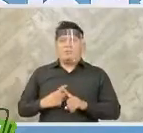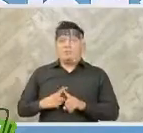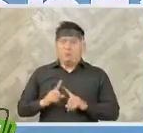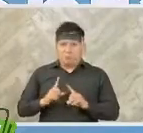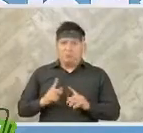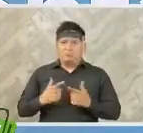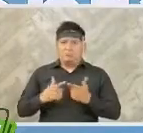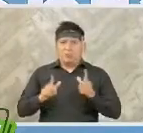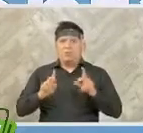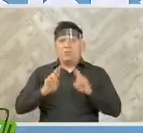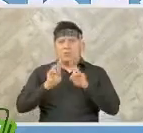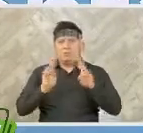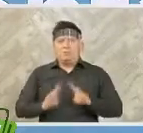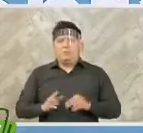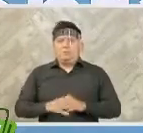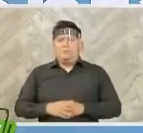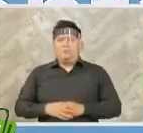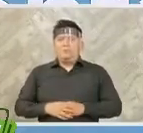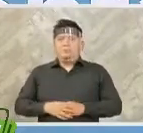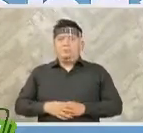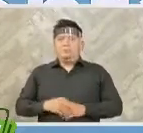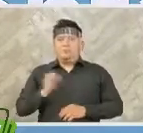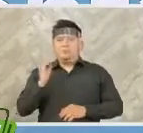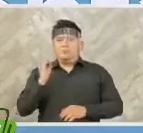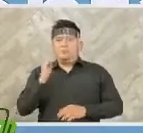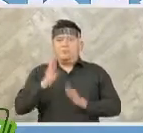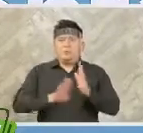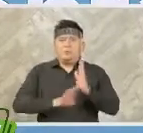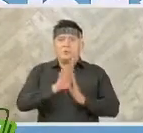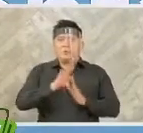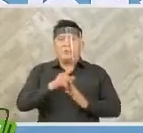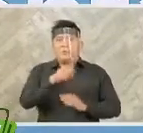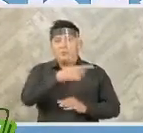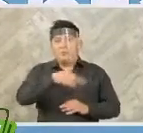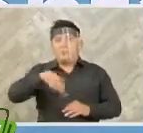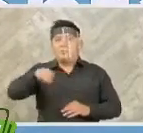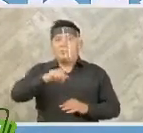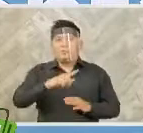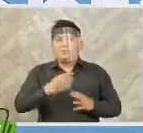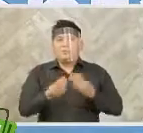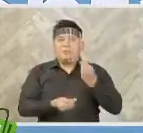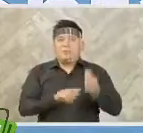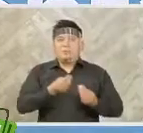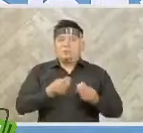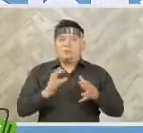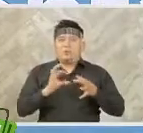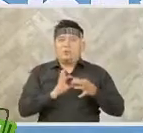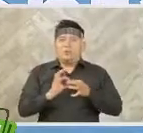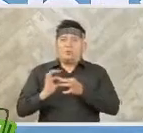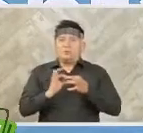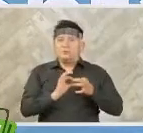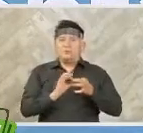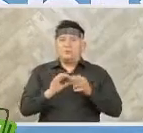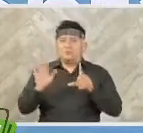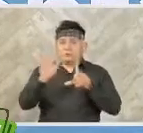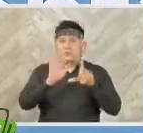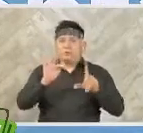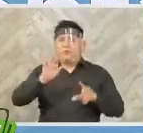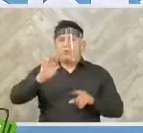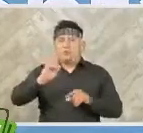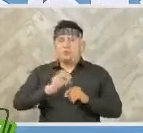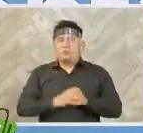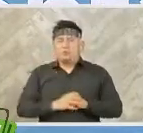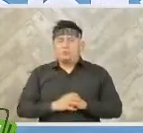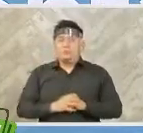la Secretaría del Banco del Progreso invirtió se llamó Fábrica de Emprendedores, que se hizo junto al Canal TRO, en el que se visibilizaron